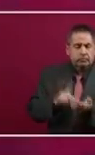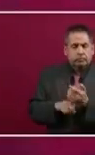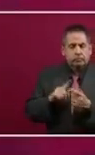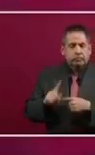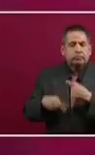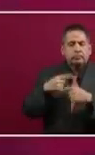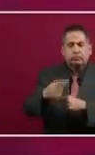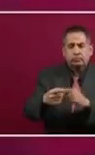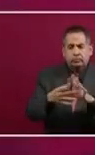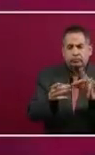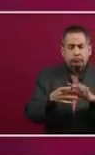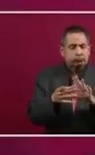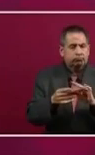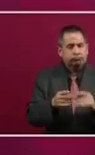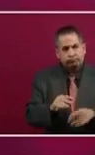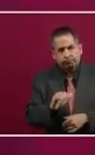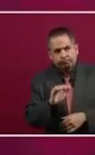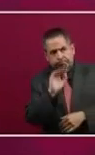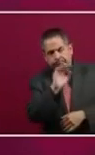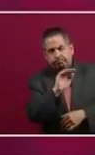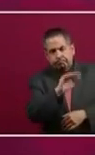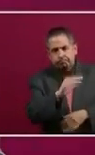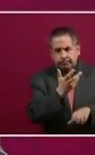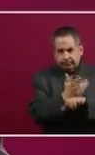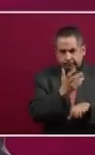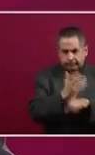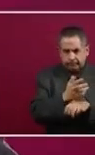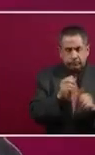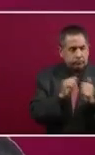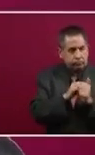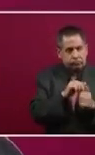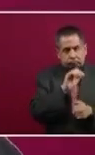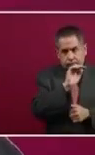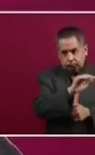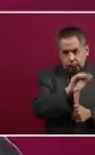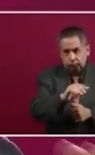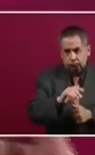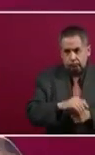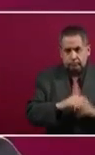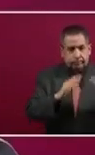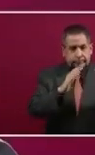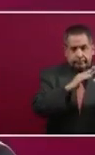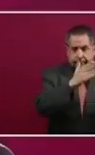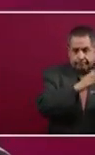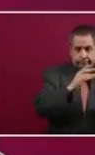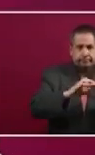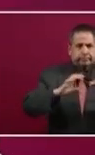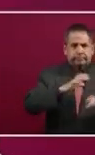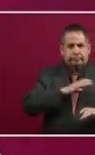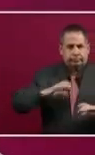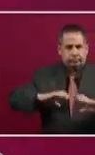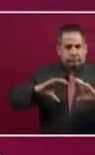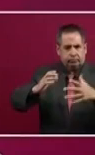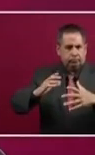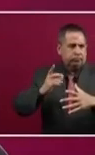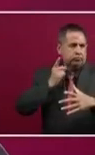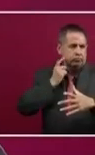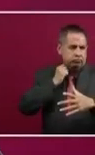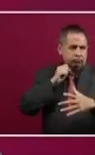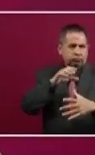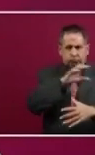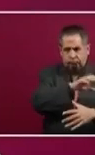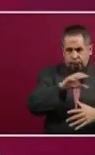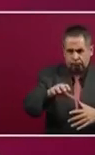a nadie le va a beneficiar, y al final de cuentas tenemos que ser, insisto, muy inteligentes, porque esto no puede estar sucediendo,